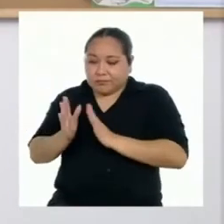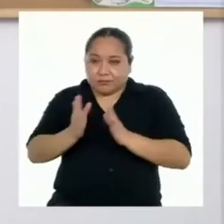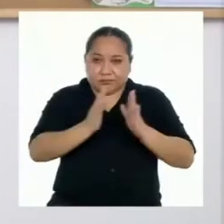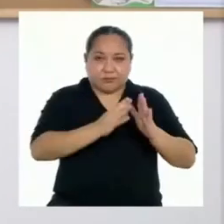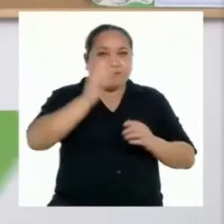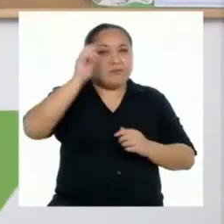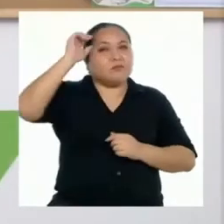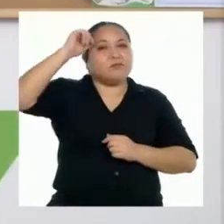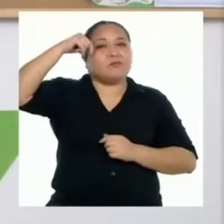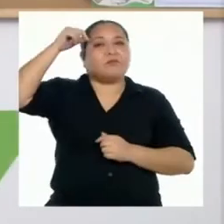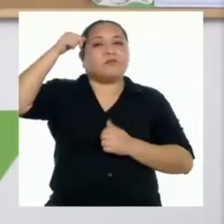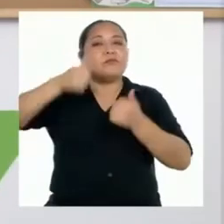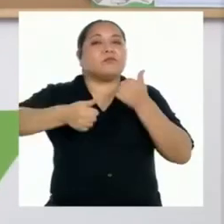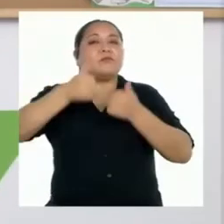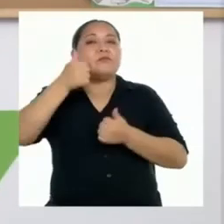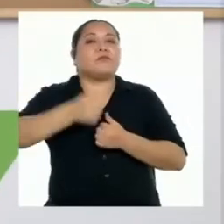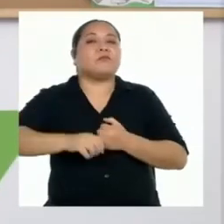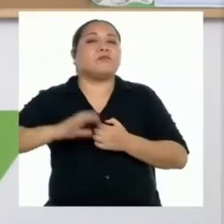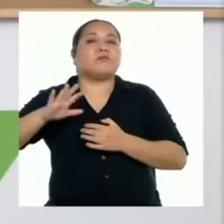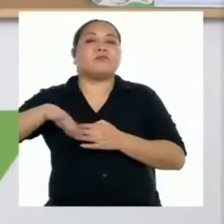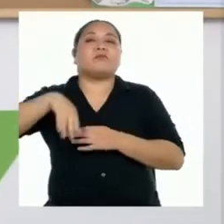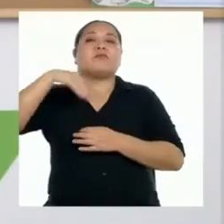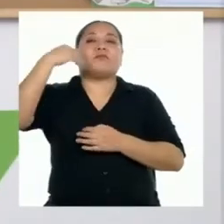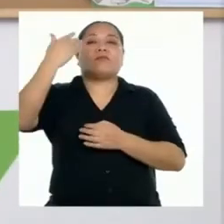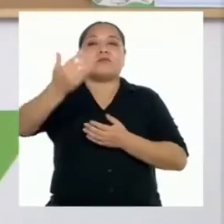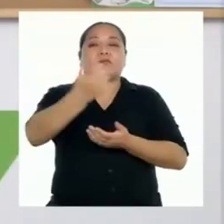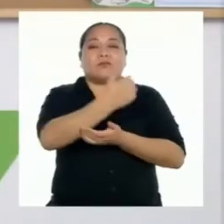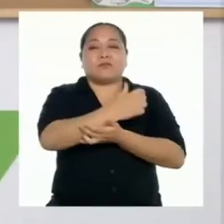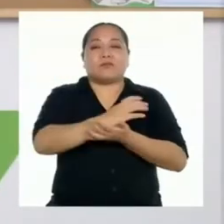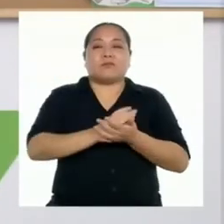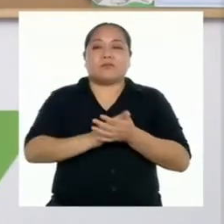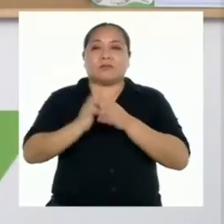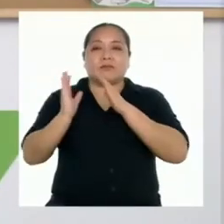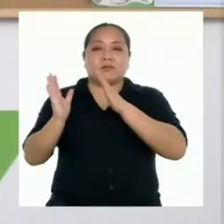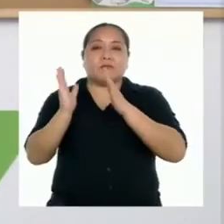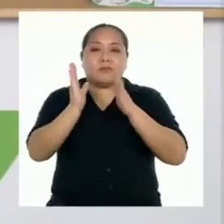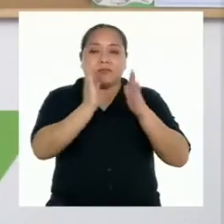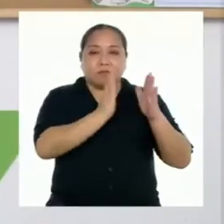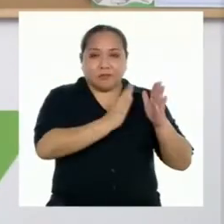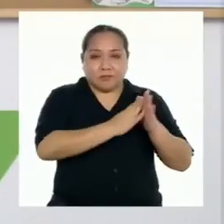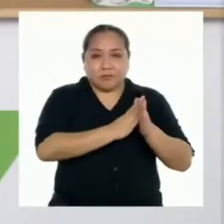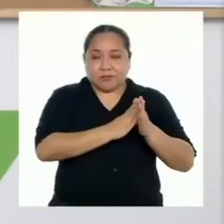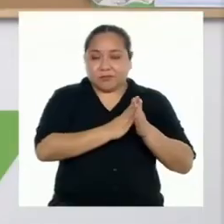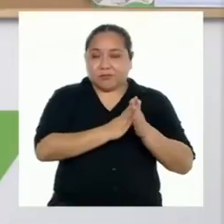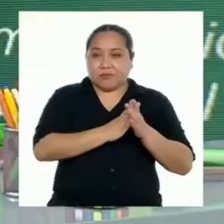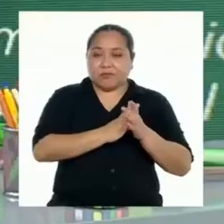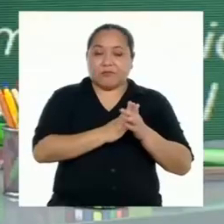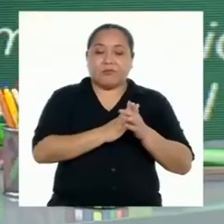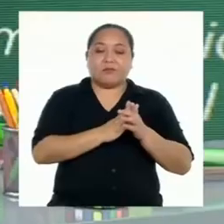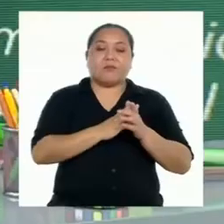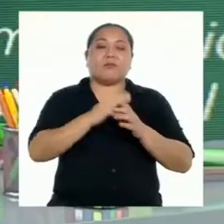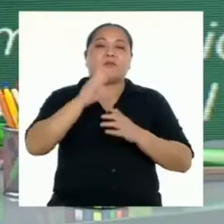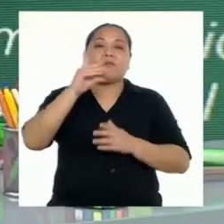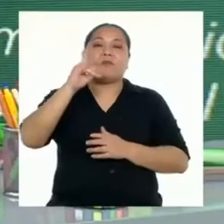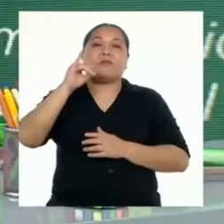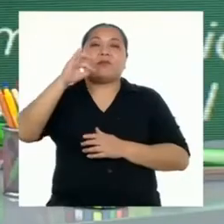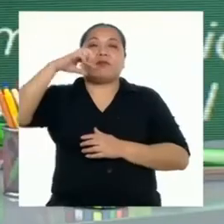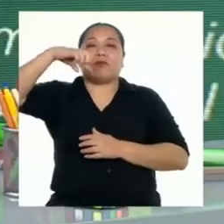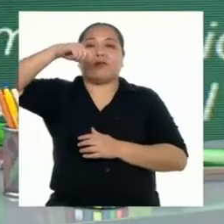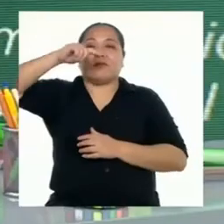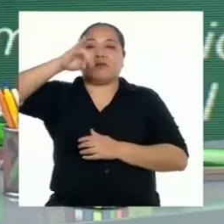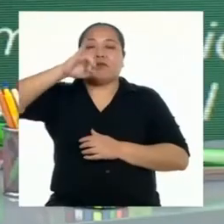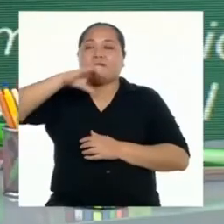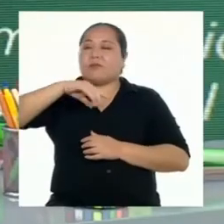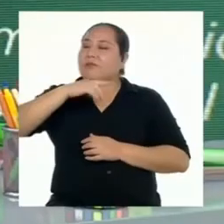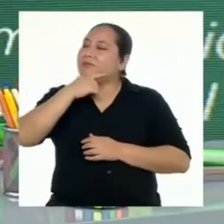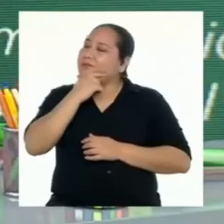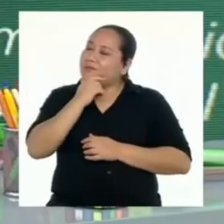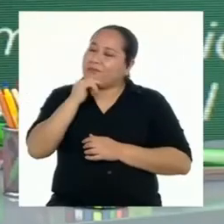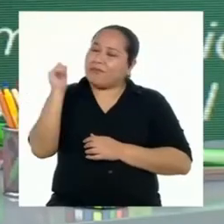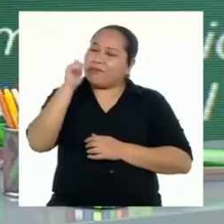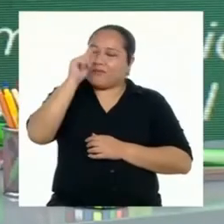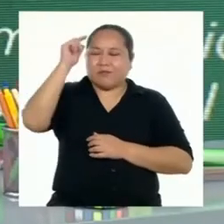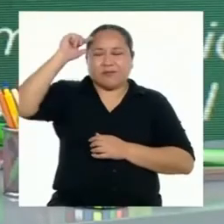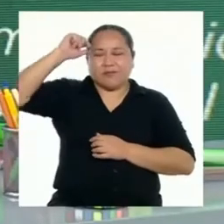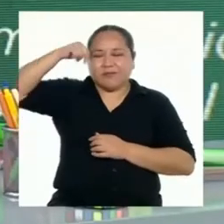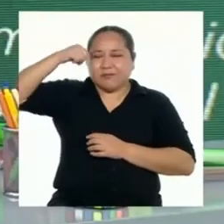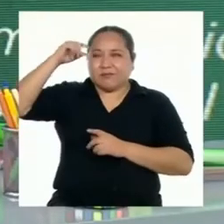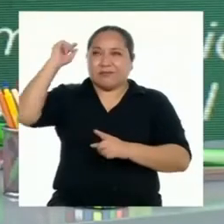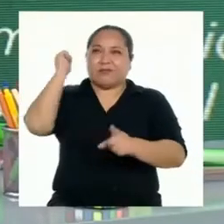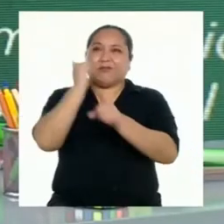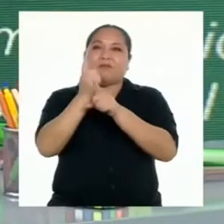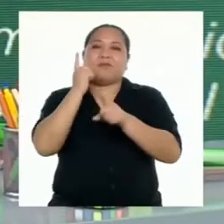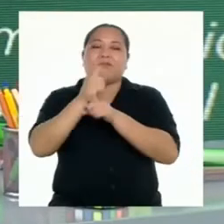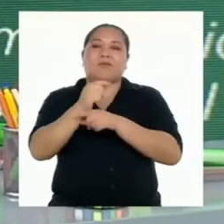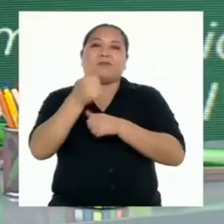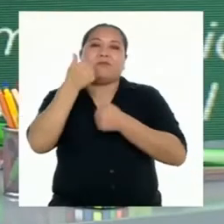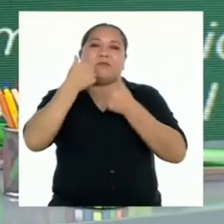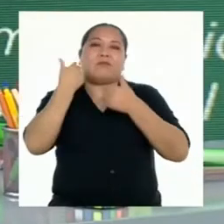¿Recuerdan cuál es el siguiente paso en el proceso de elaboración de un díptico? Mmm, digamos que no recuerdo tan bien